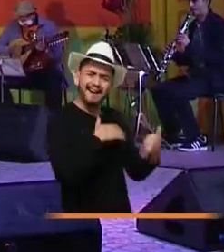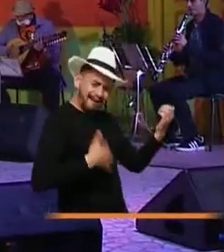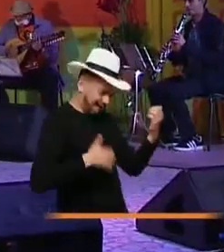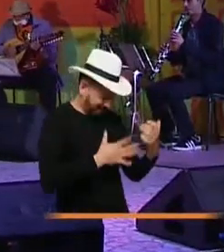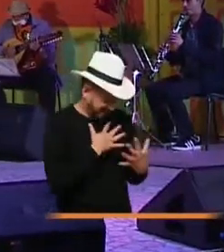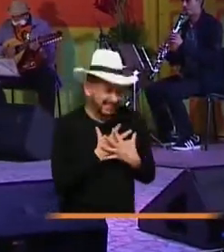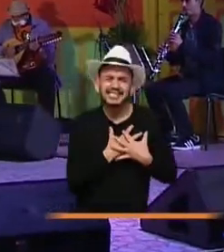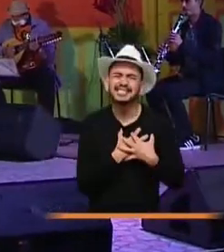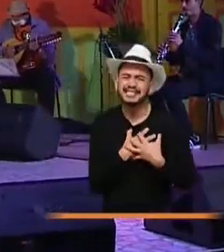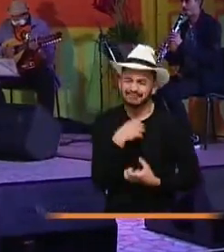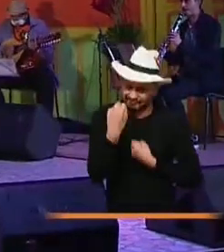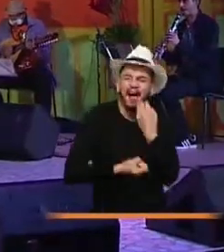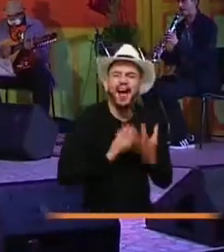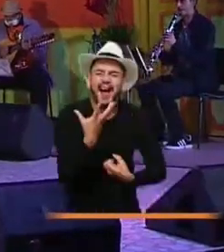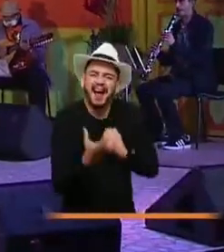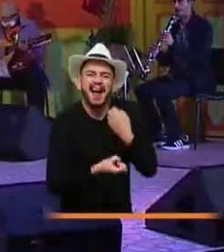hace temer